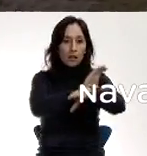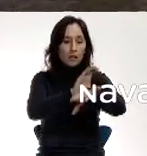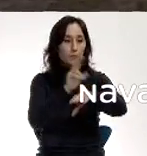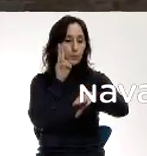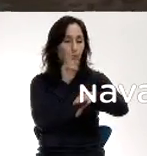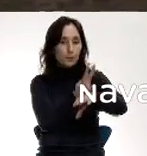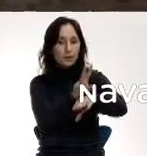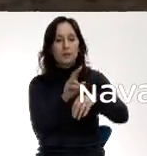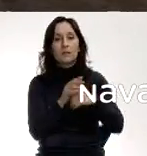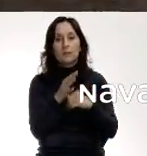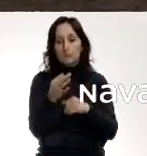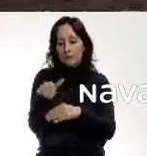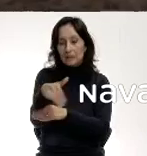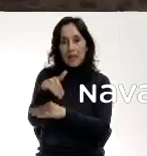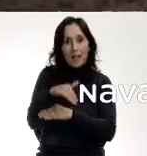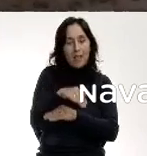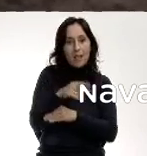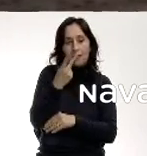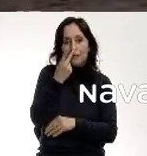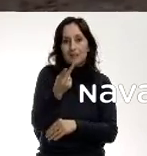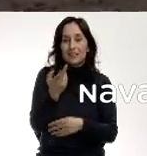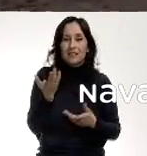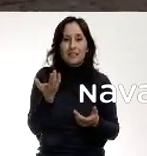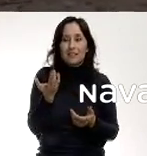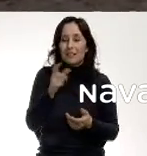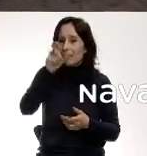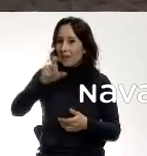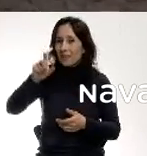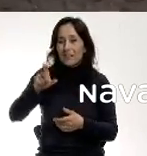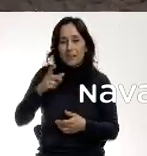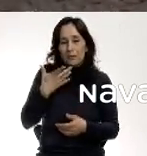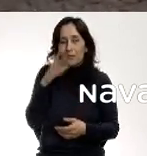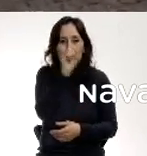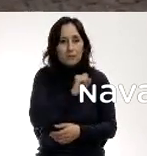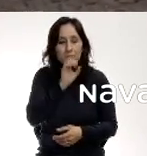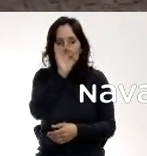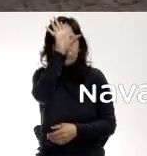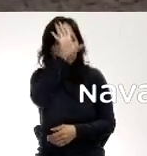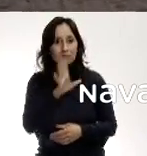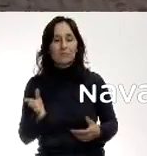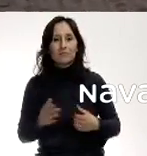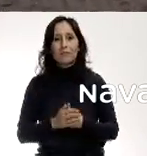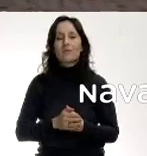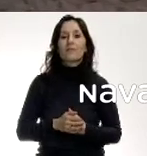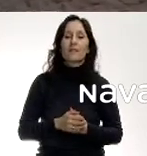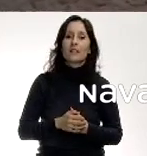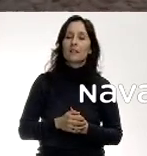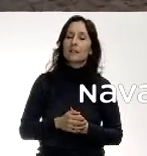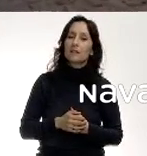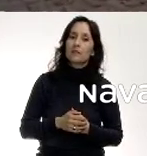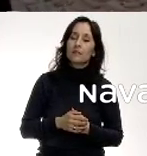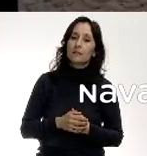para conocer las calles, pero vamos, que se quedan maravillados con todo esto. ¿Cuáles son